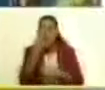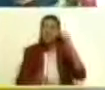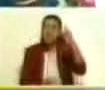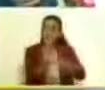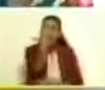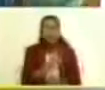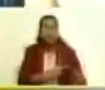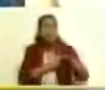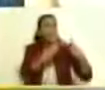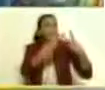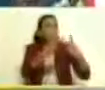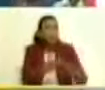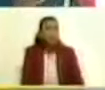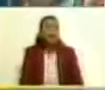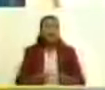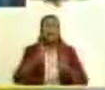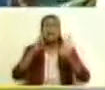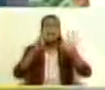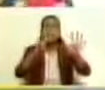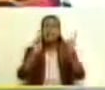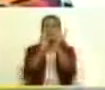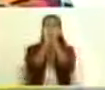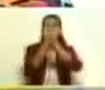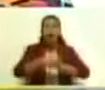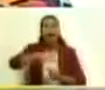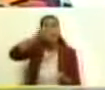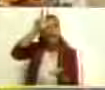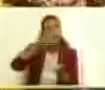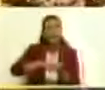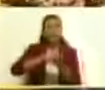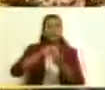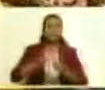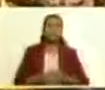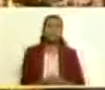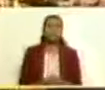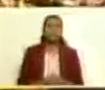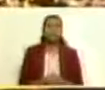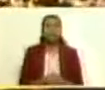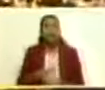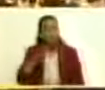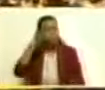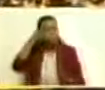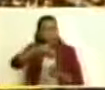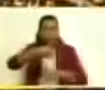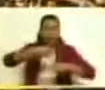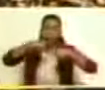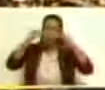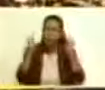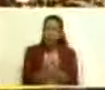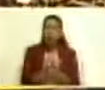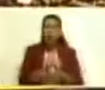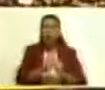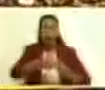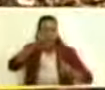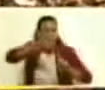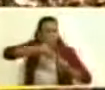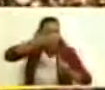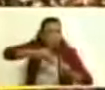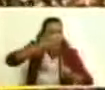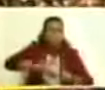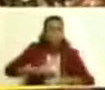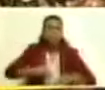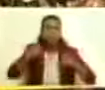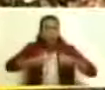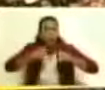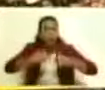gran voluntariado de la 7T. ¡Aprobado! ¡Al combate! ¡A la batalla!